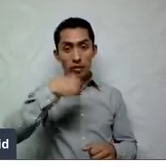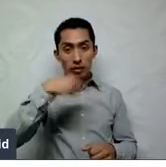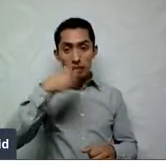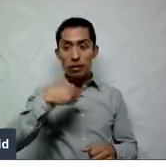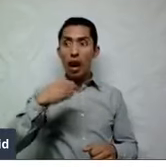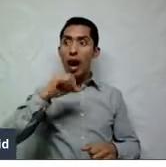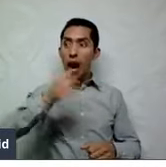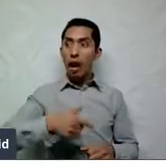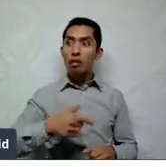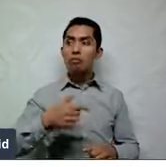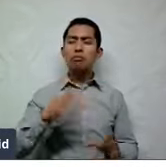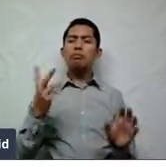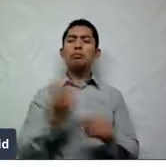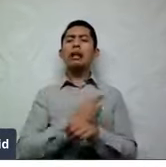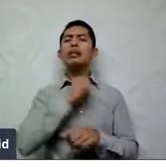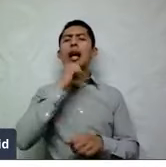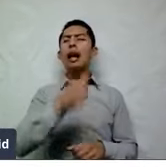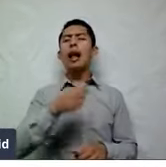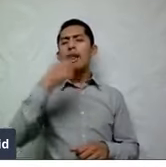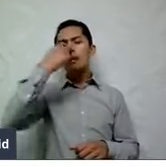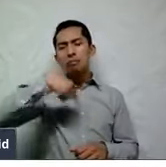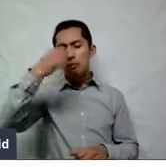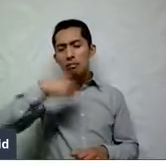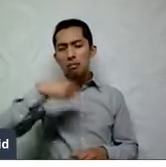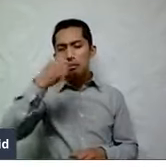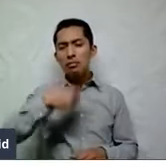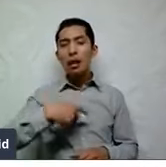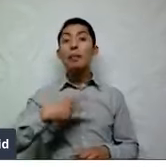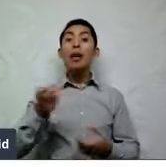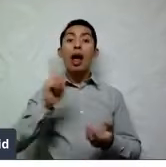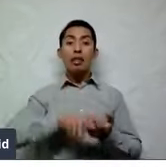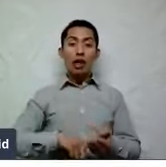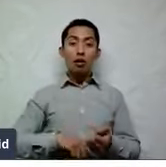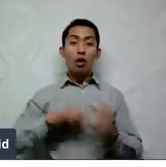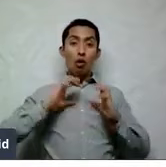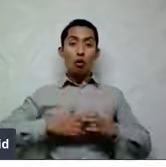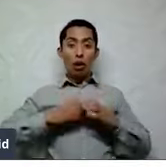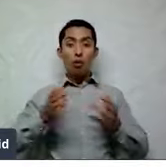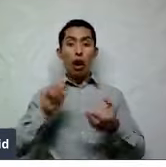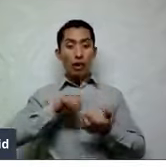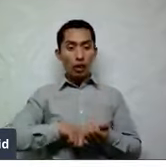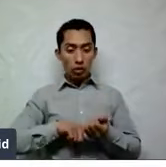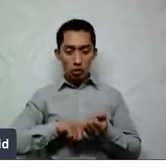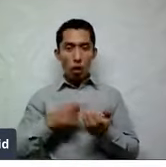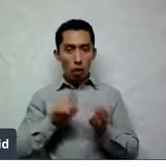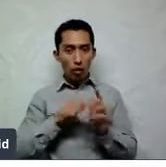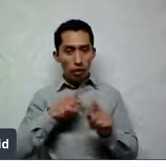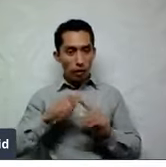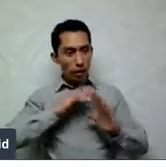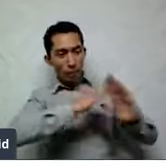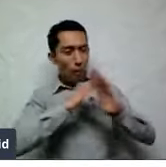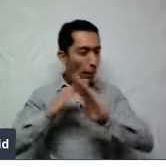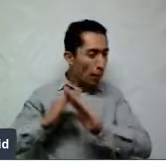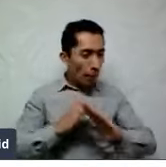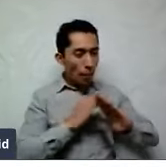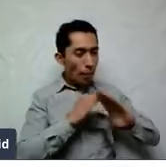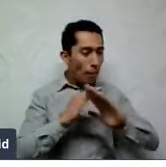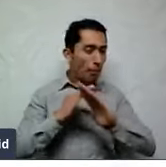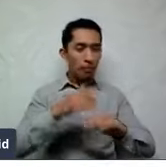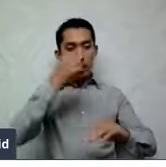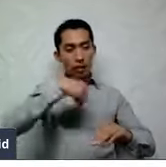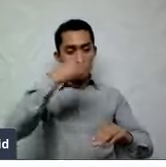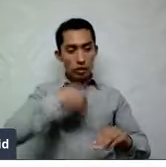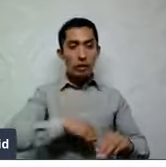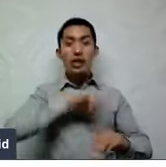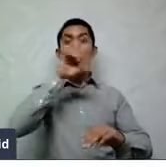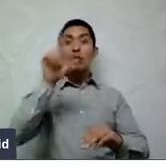nada. Simplemente nuestro cuerpo se pone a trabajar más porque ya está defendiéndonos contra un virus cualquiera y defendiéndonos y